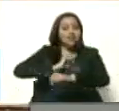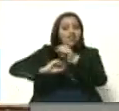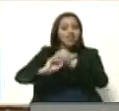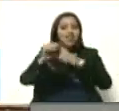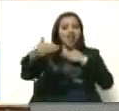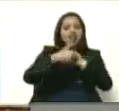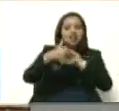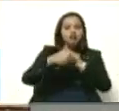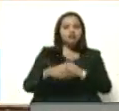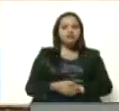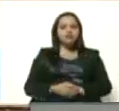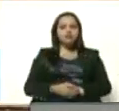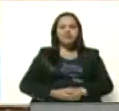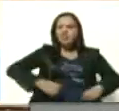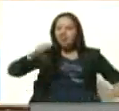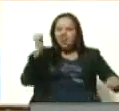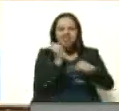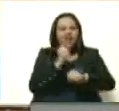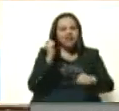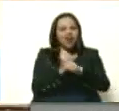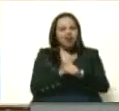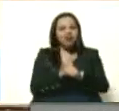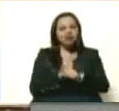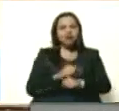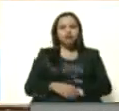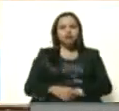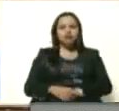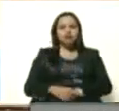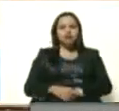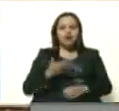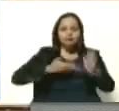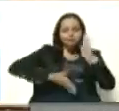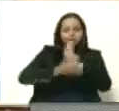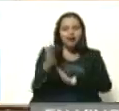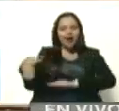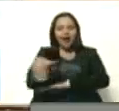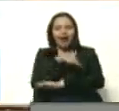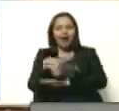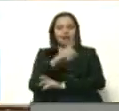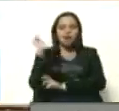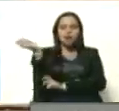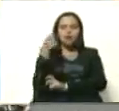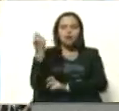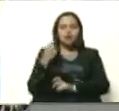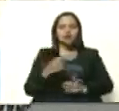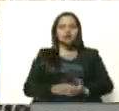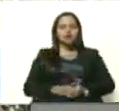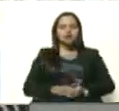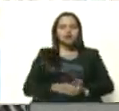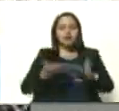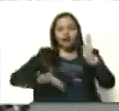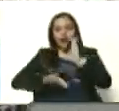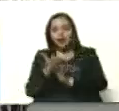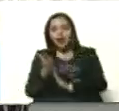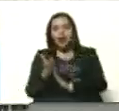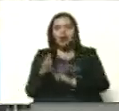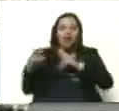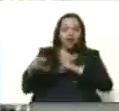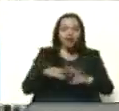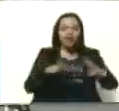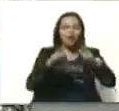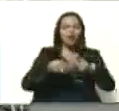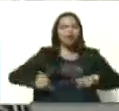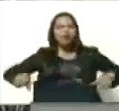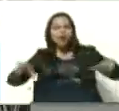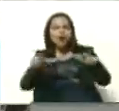agresión es el trabajo, es recorrer las calles de Apure, es recorrer sus caños, sus ríos,